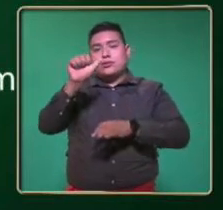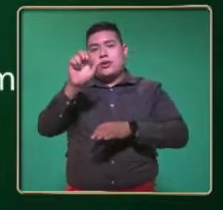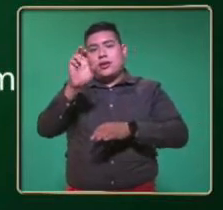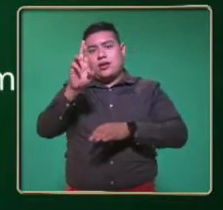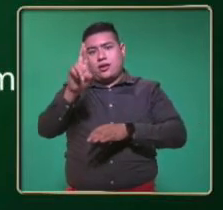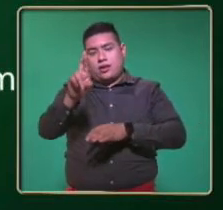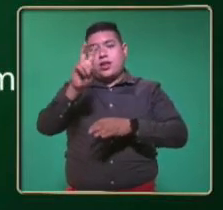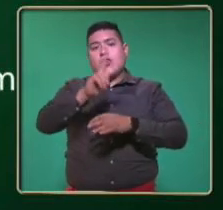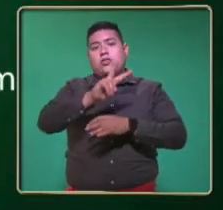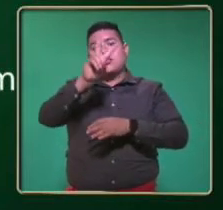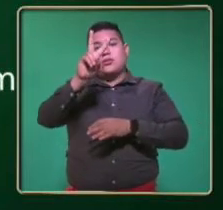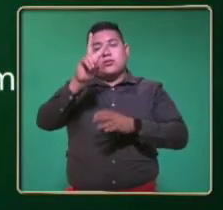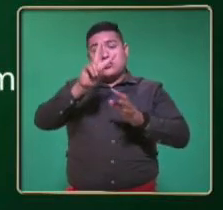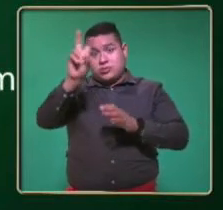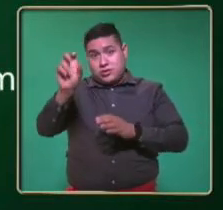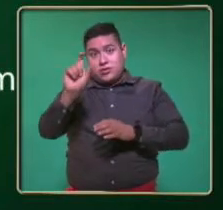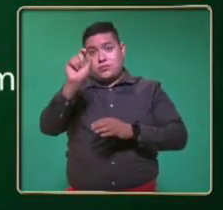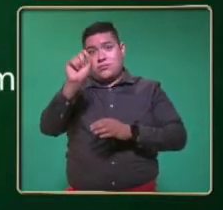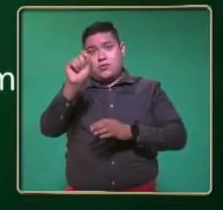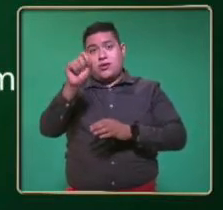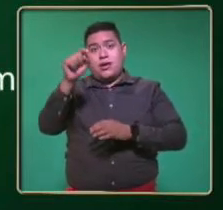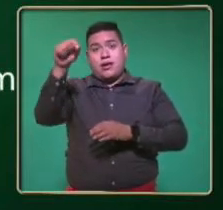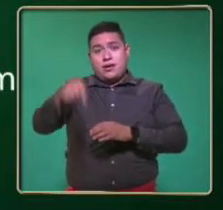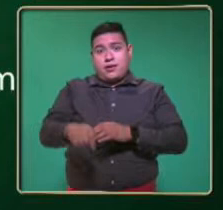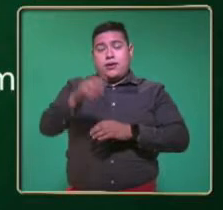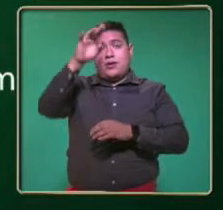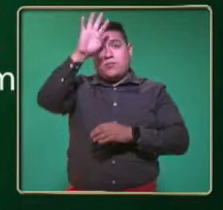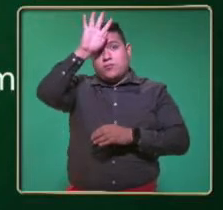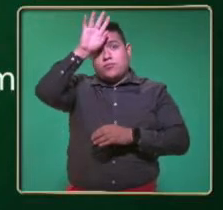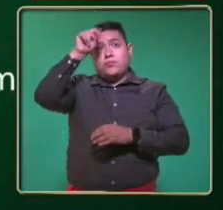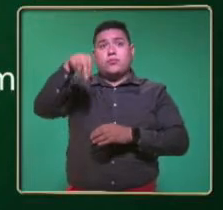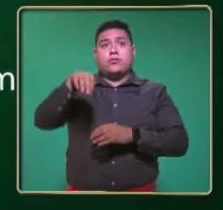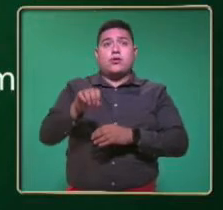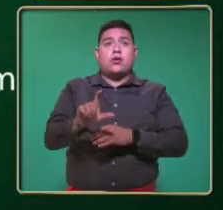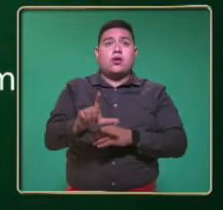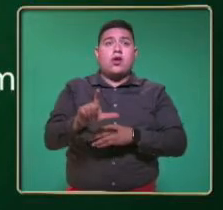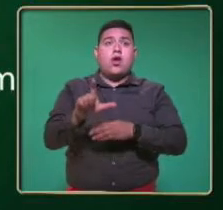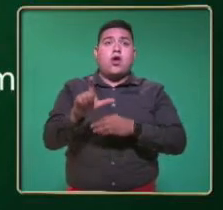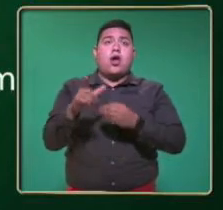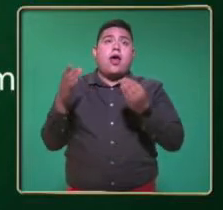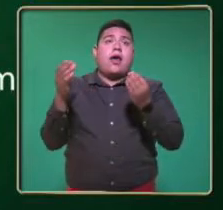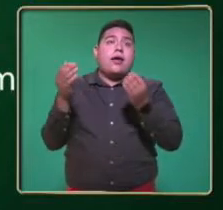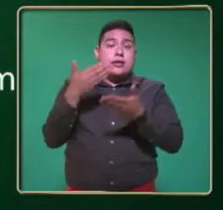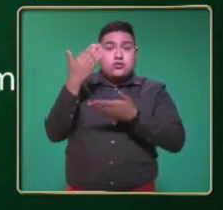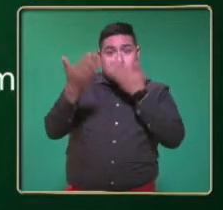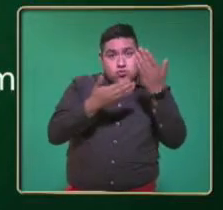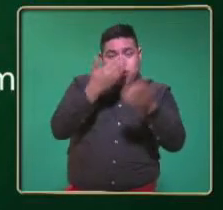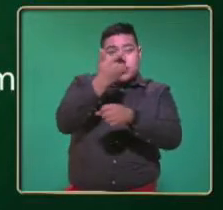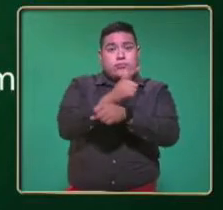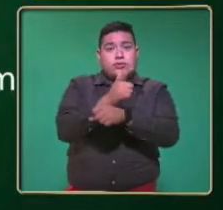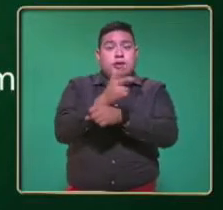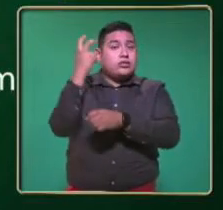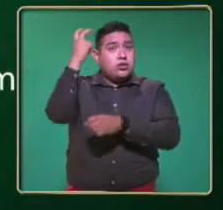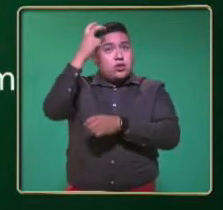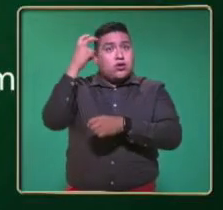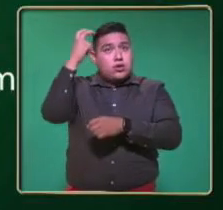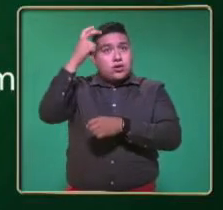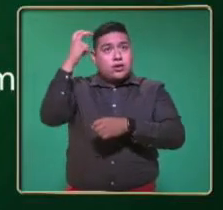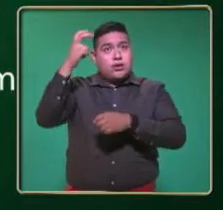USAED 220, Monterrey, Nuevo León. Cursa la licenciatura en Psicología